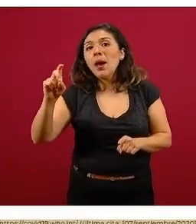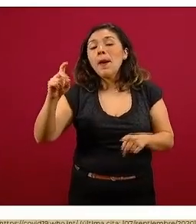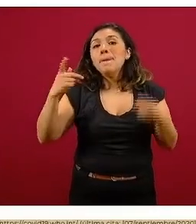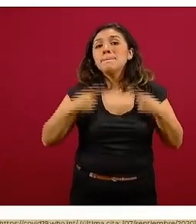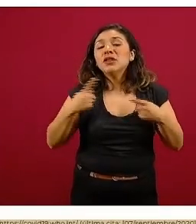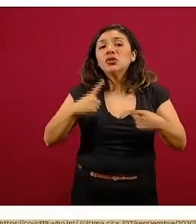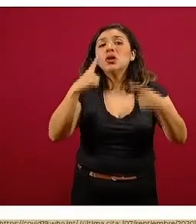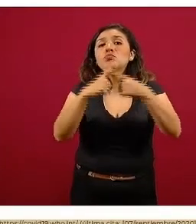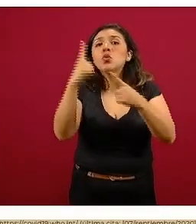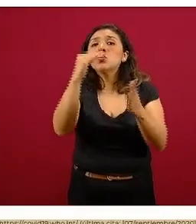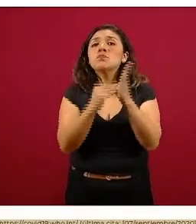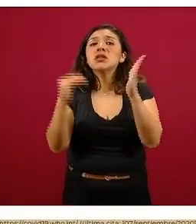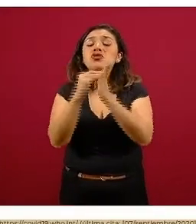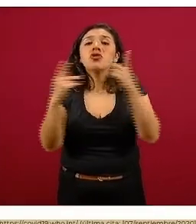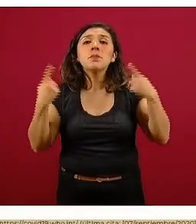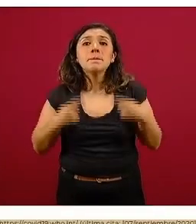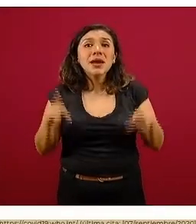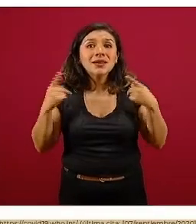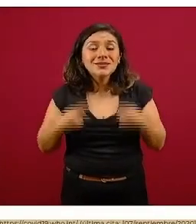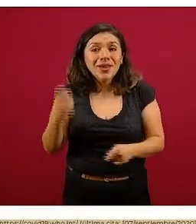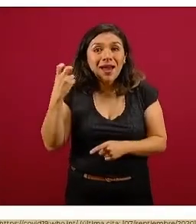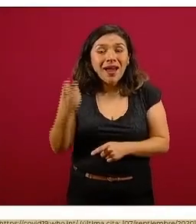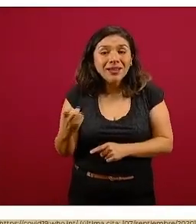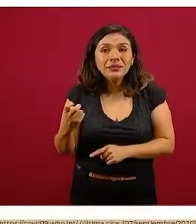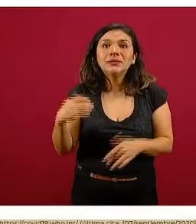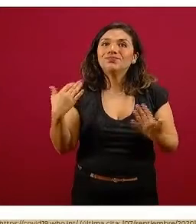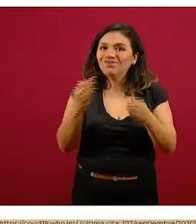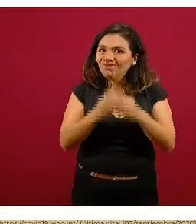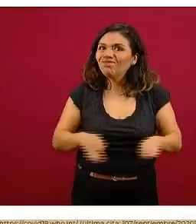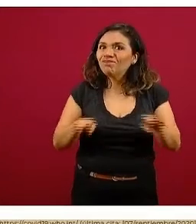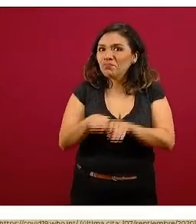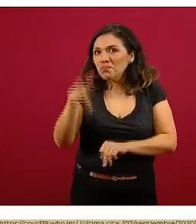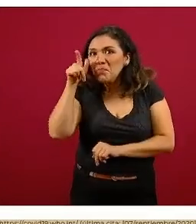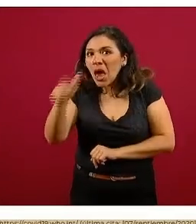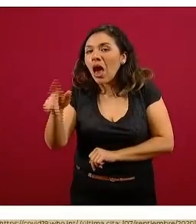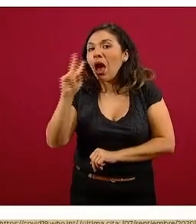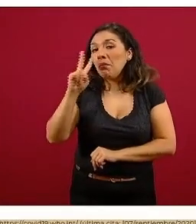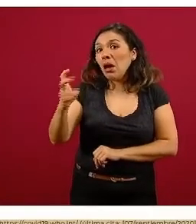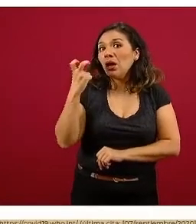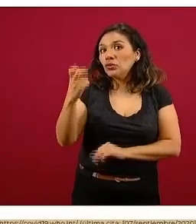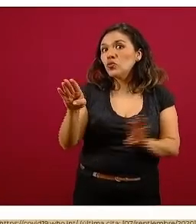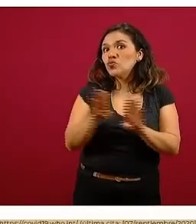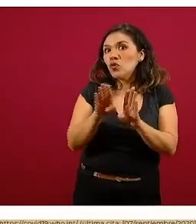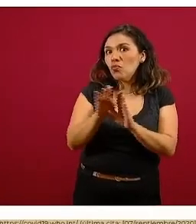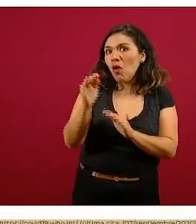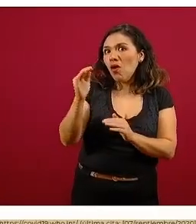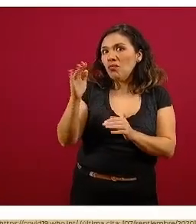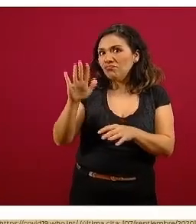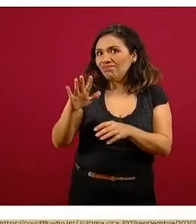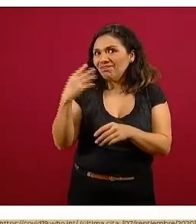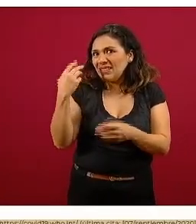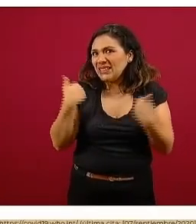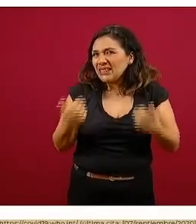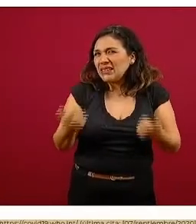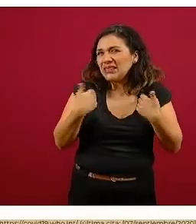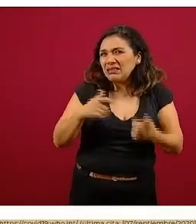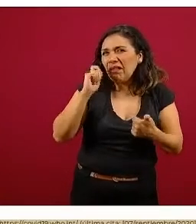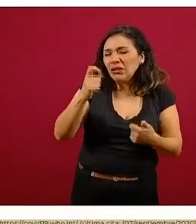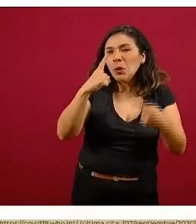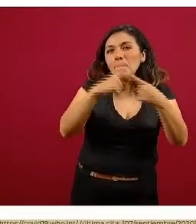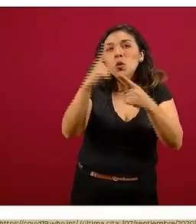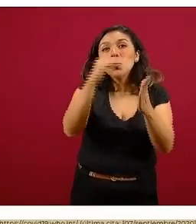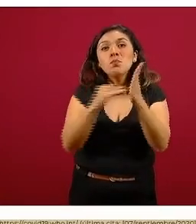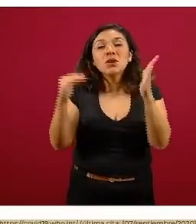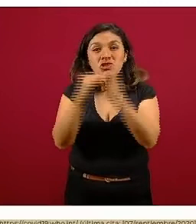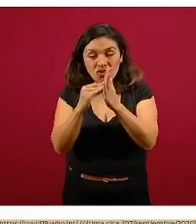por millón de habitantes. Es importante también poder hacer notar la escala correspondiente, similar en la